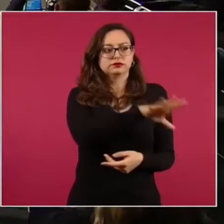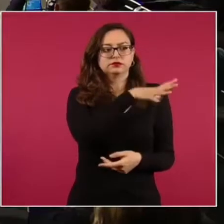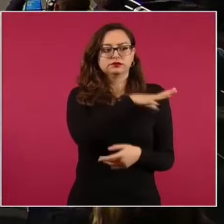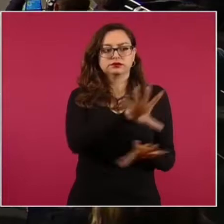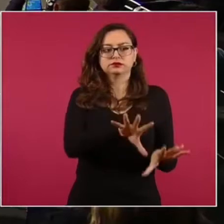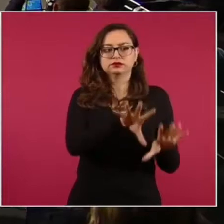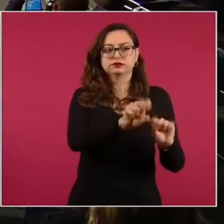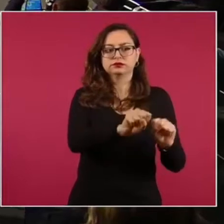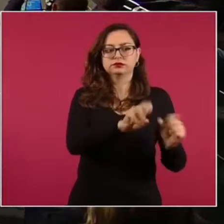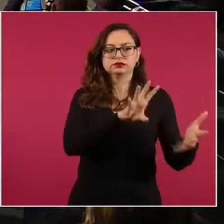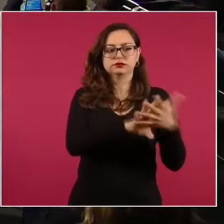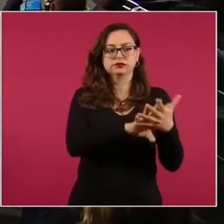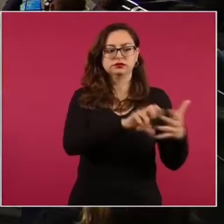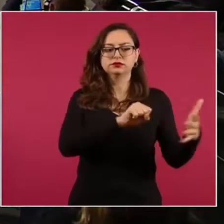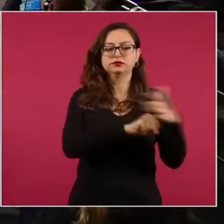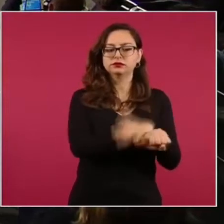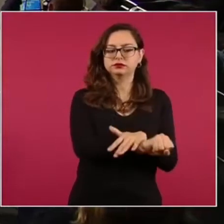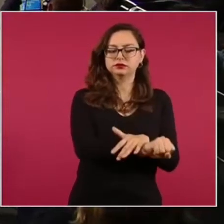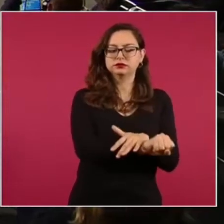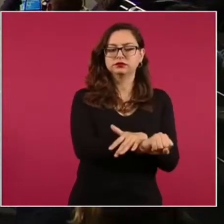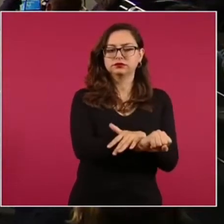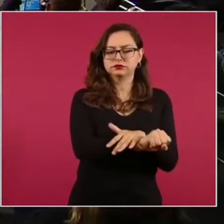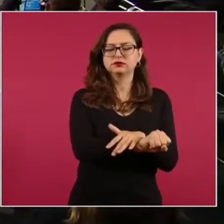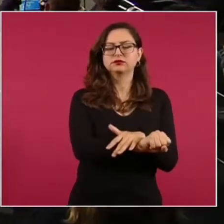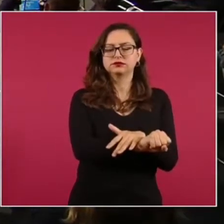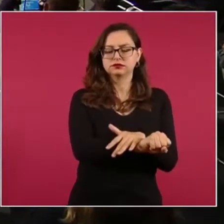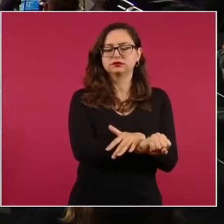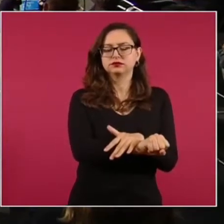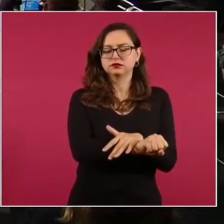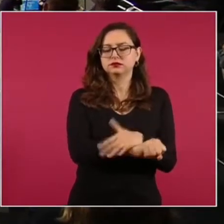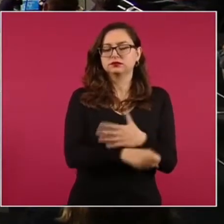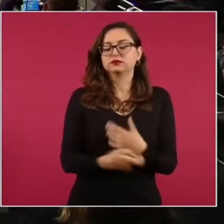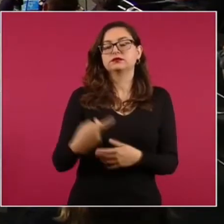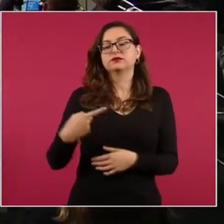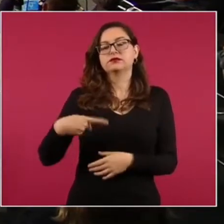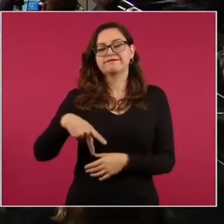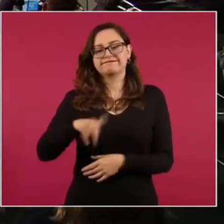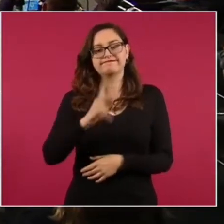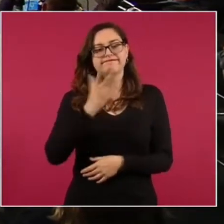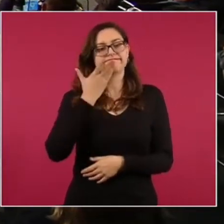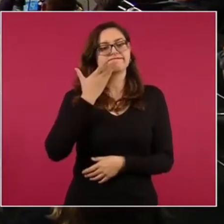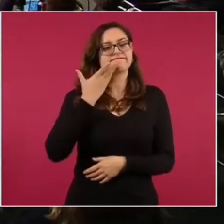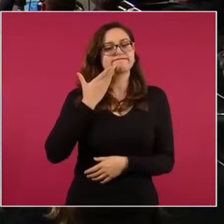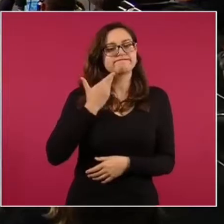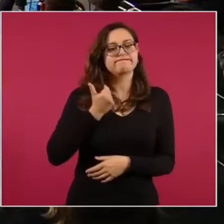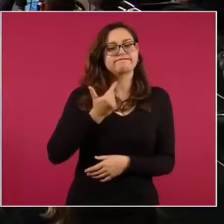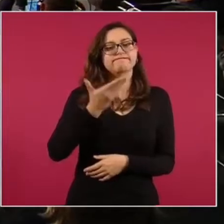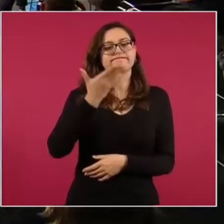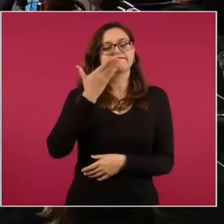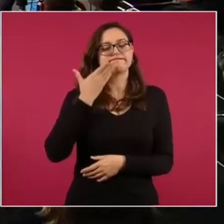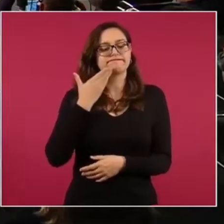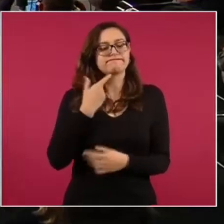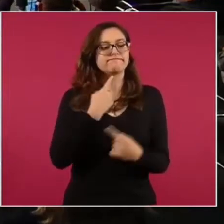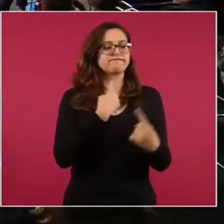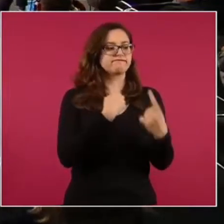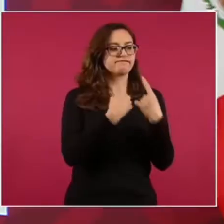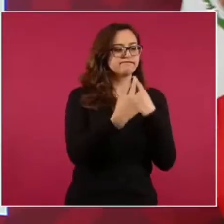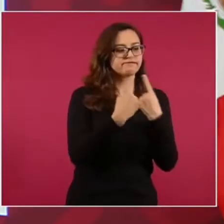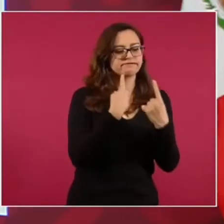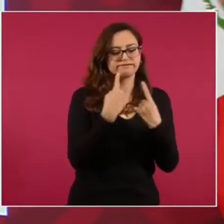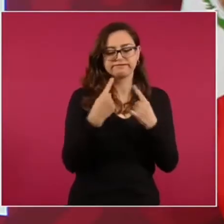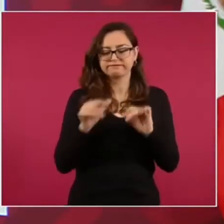pero con la sutileza diplomática que